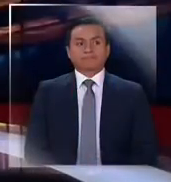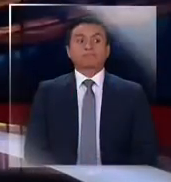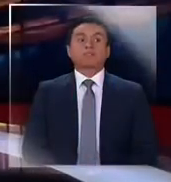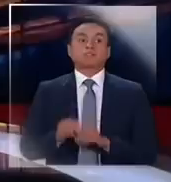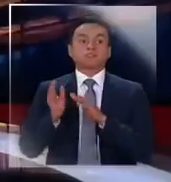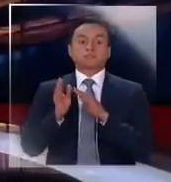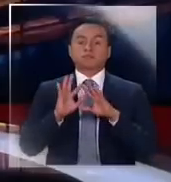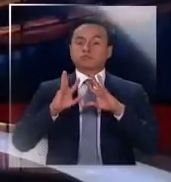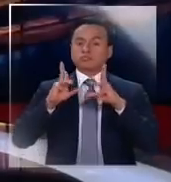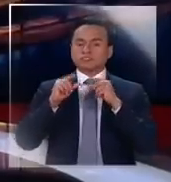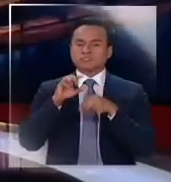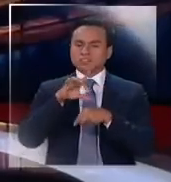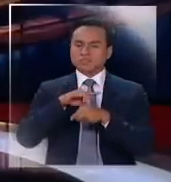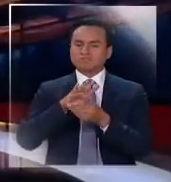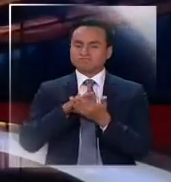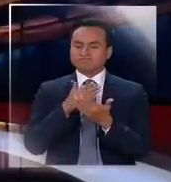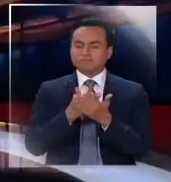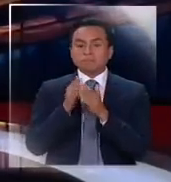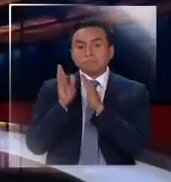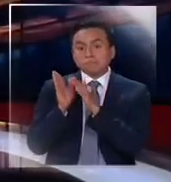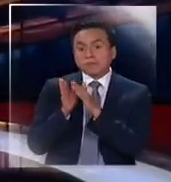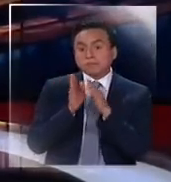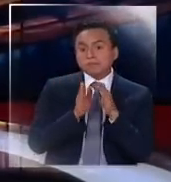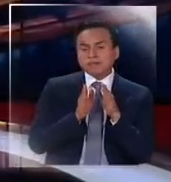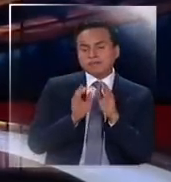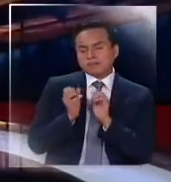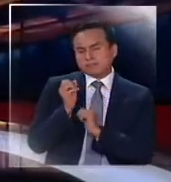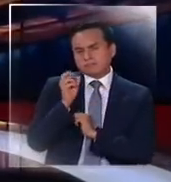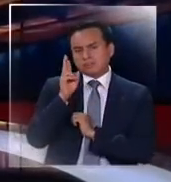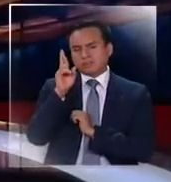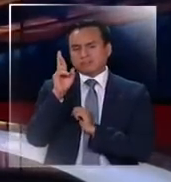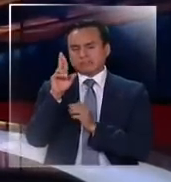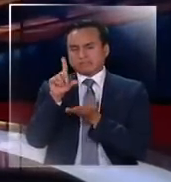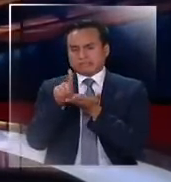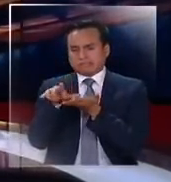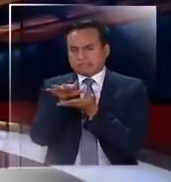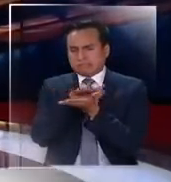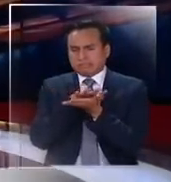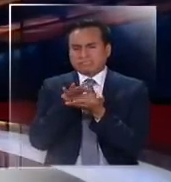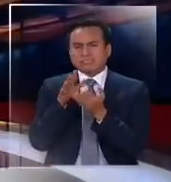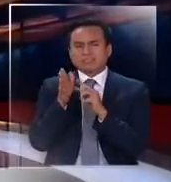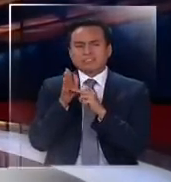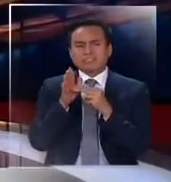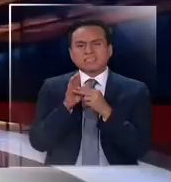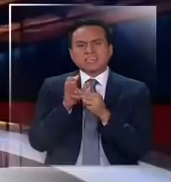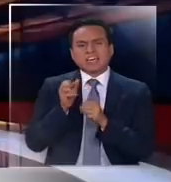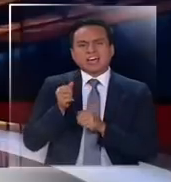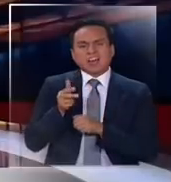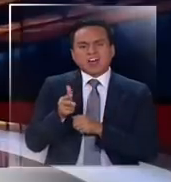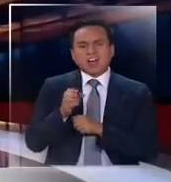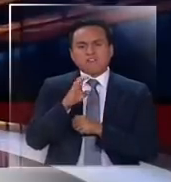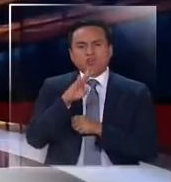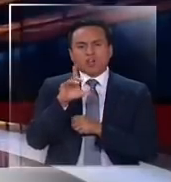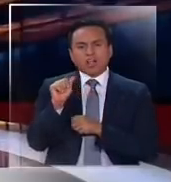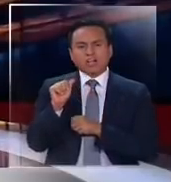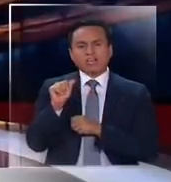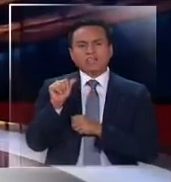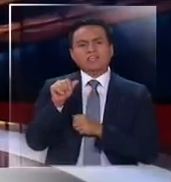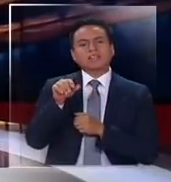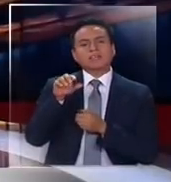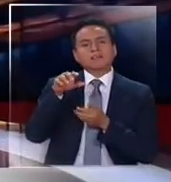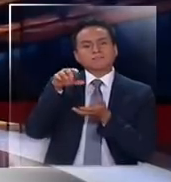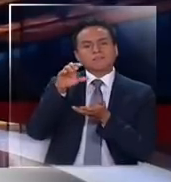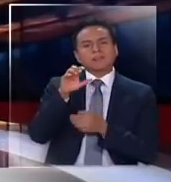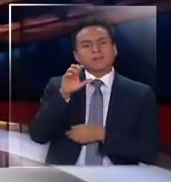La Organización Mundial de la Salud se prepara para el peor escenario por los casos de ébola en la República Democrática del